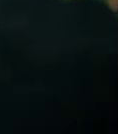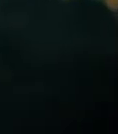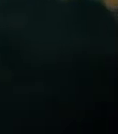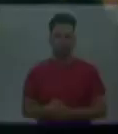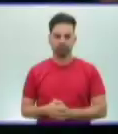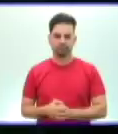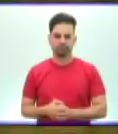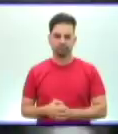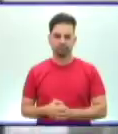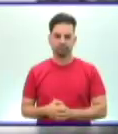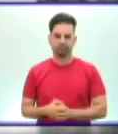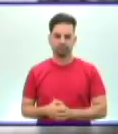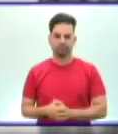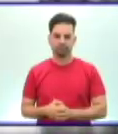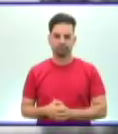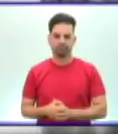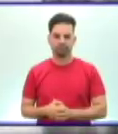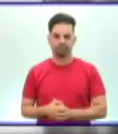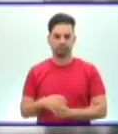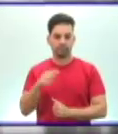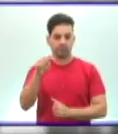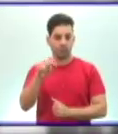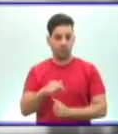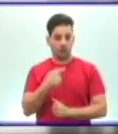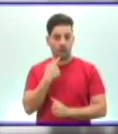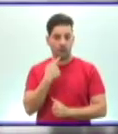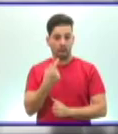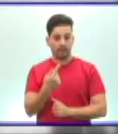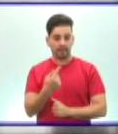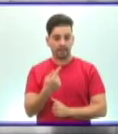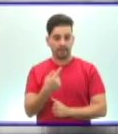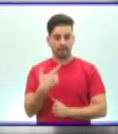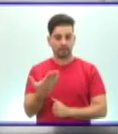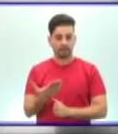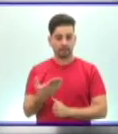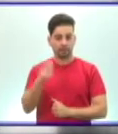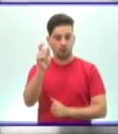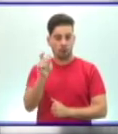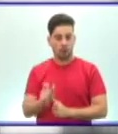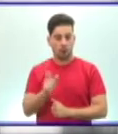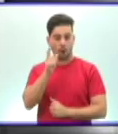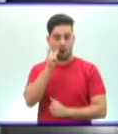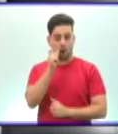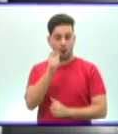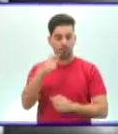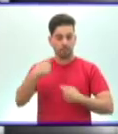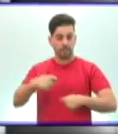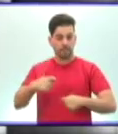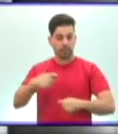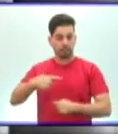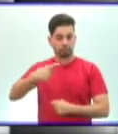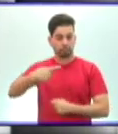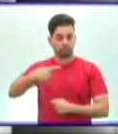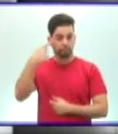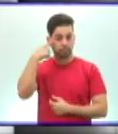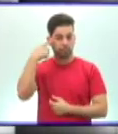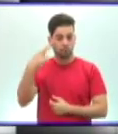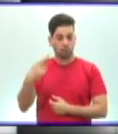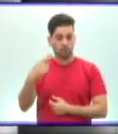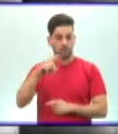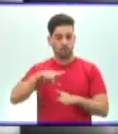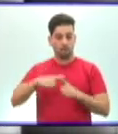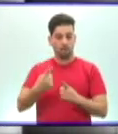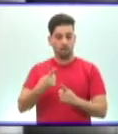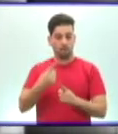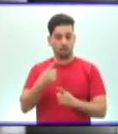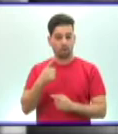Hablaremos hoy de un hombre de ciencias que debiéramos recordar mucho más cotidianamente, porque su descubrimiento nos